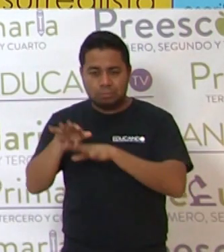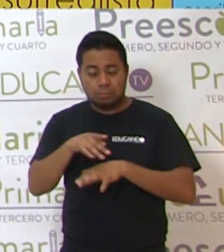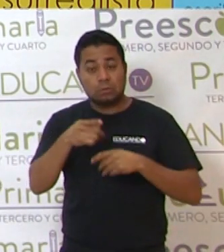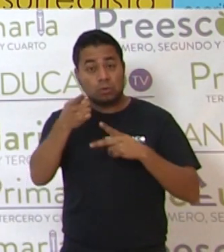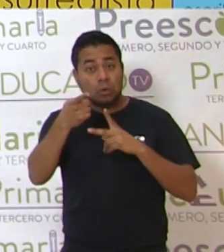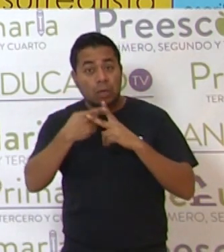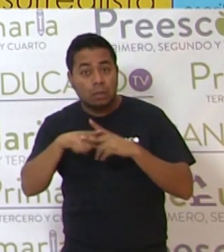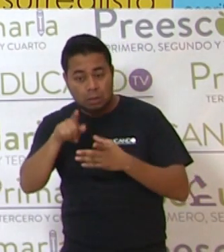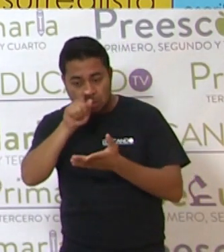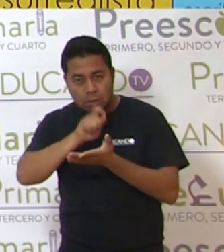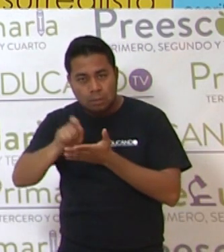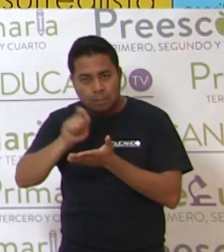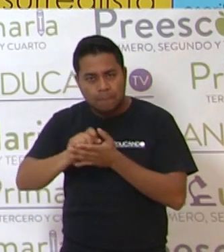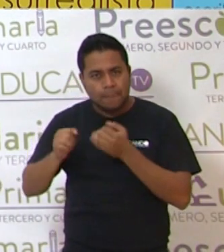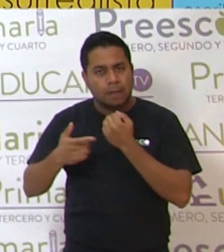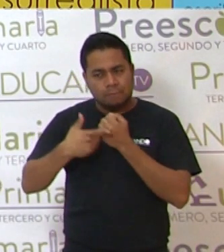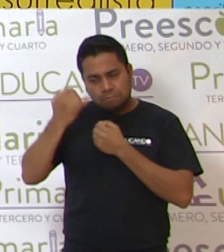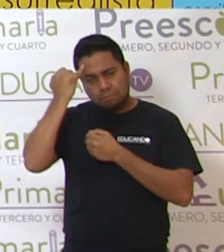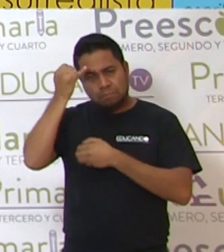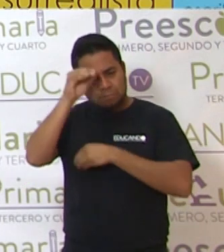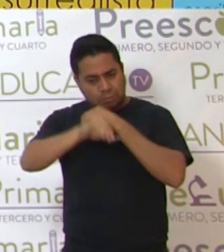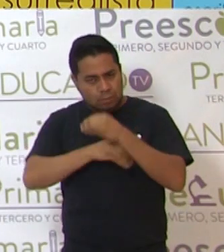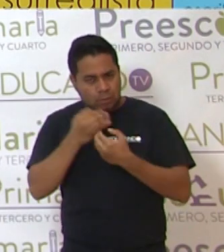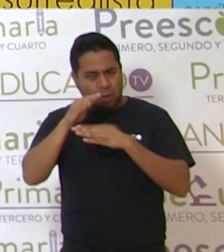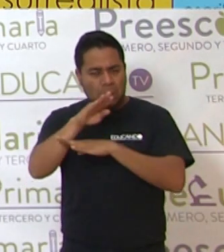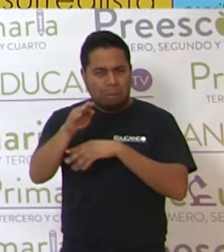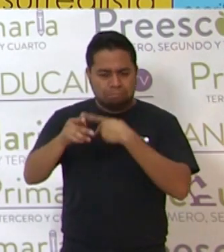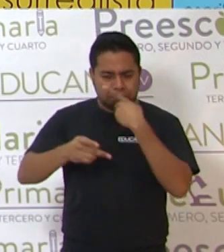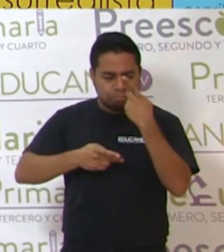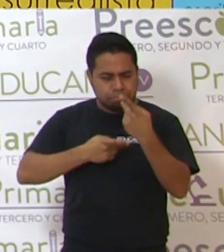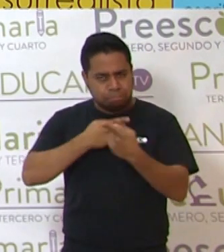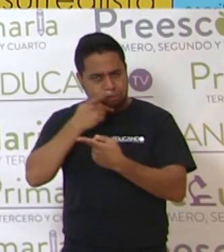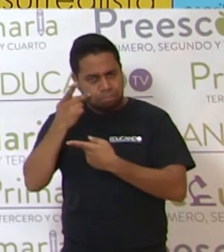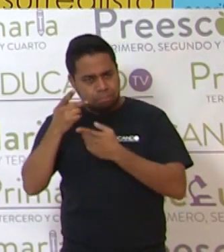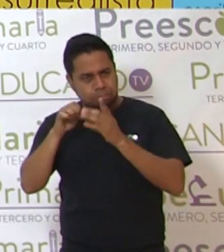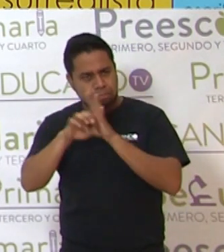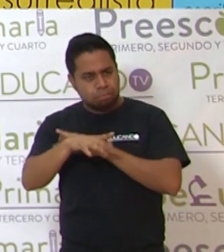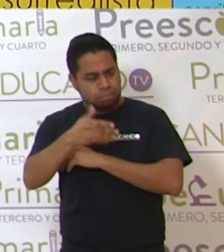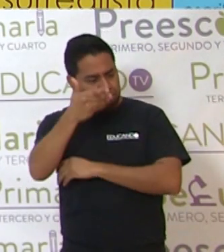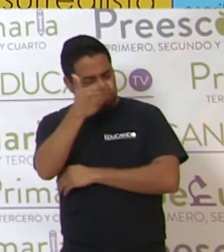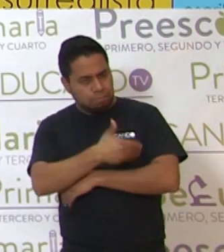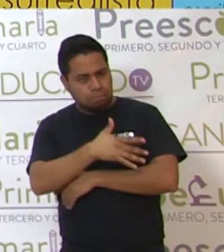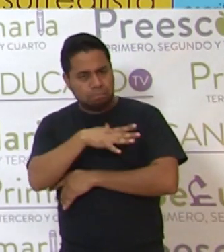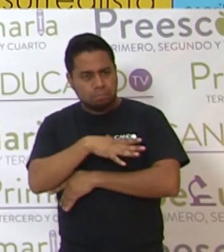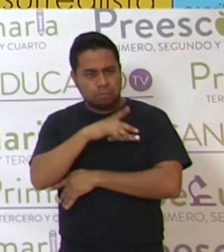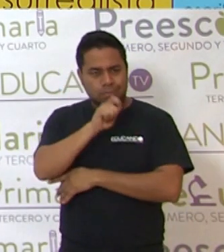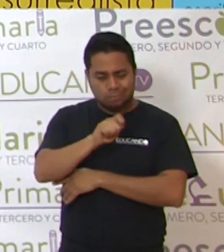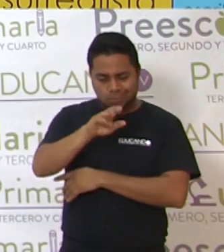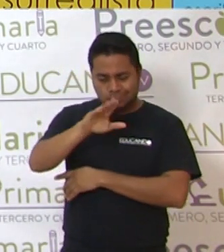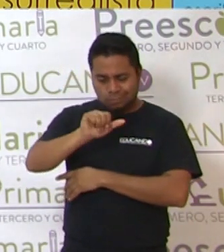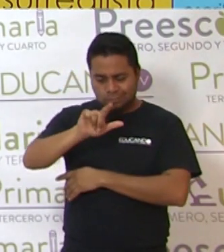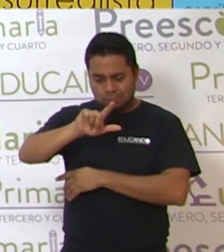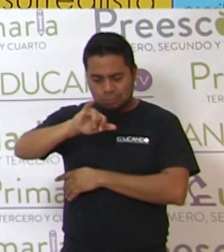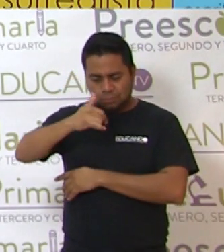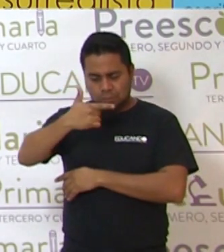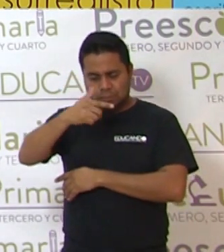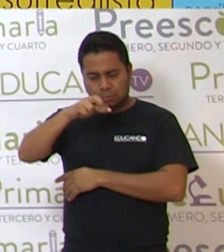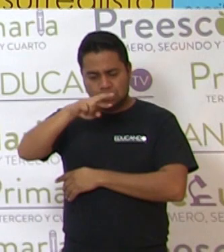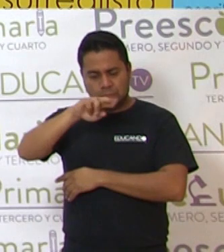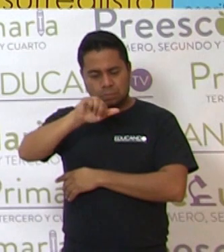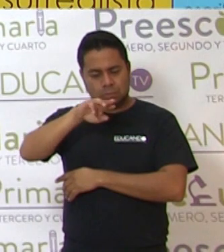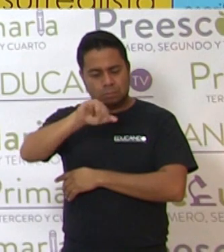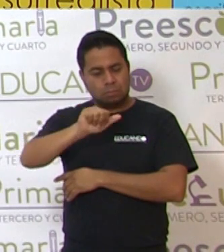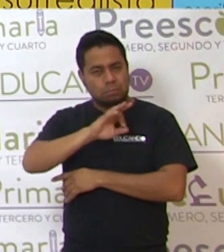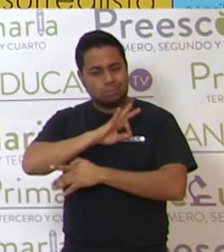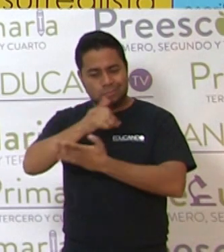empezar a plasmar todas tus ideas sobre una poesía, como lo vemos aquí, lo que es el caligrama, y esto te puede